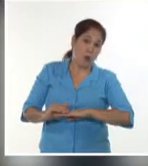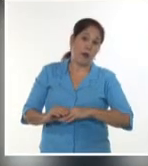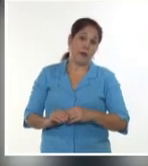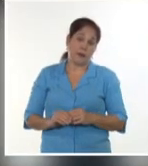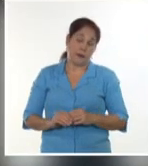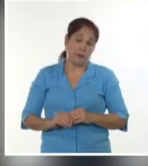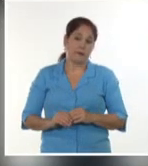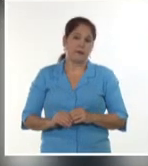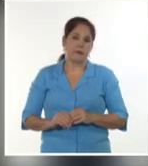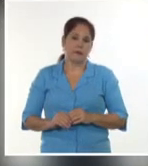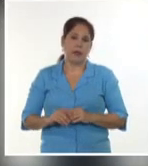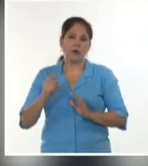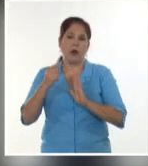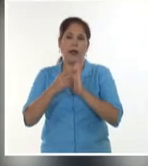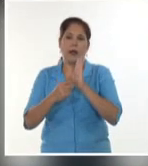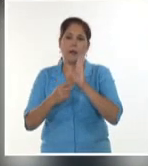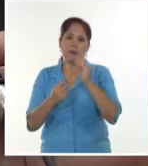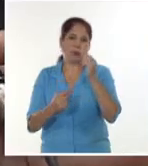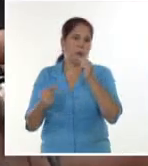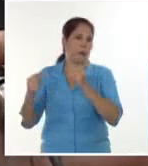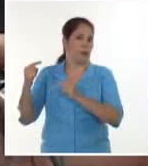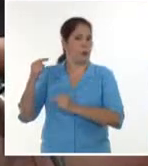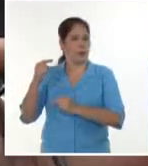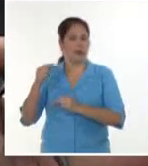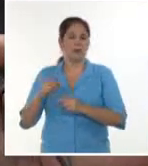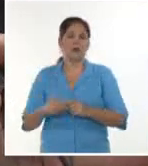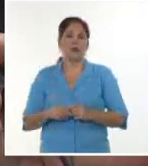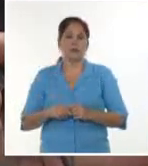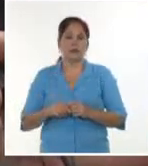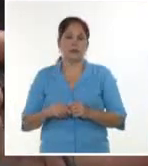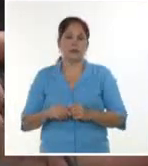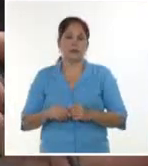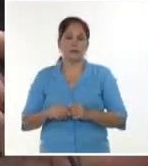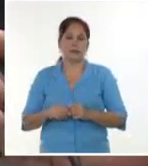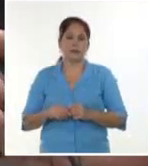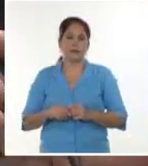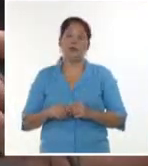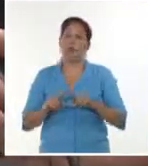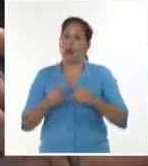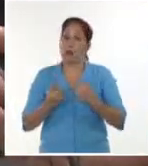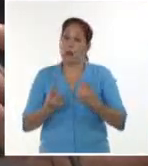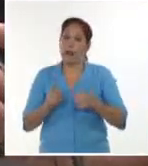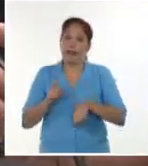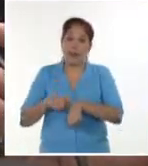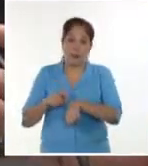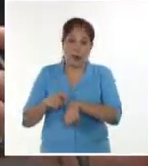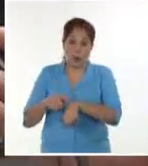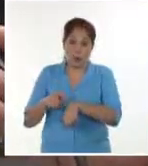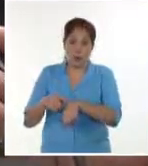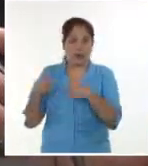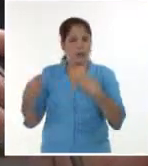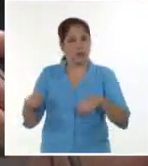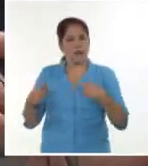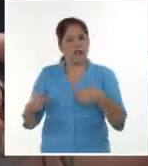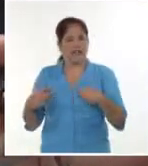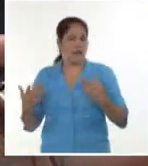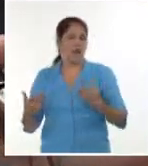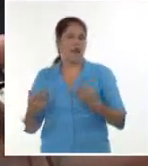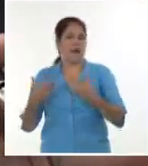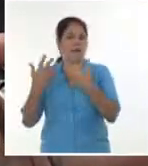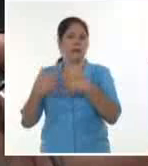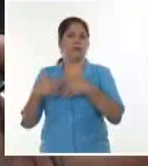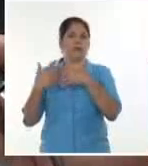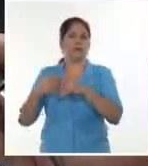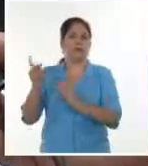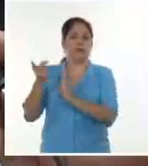eso es uno de los elementos fundamentales que vamos a tener de la indisponibilidad ya para la hora de la máxima demanda, porque en ese momento debemos tener la generación térmica con todas